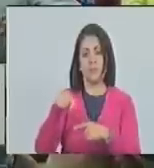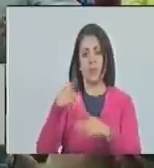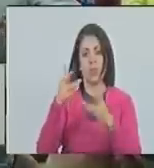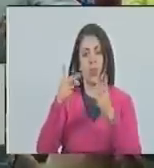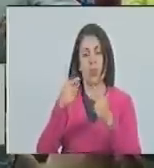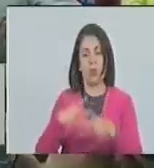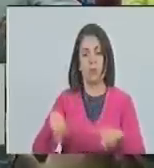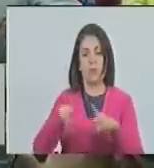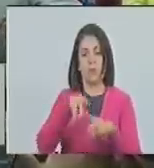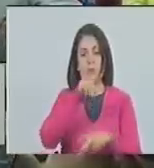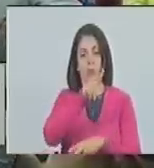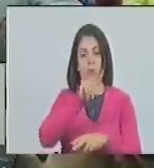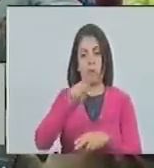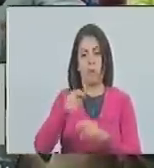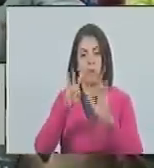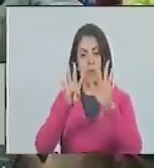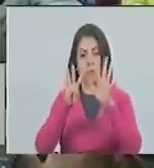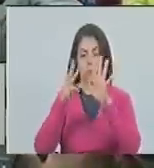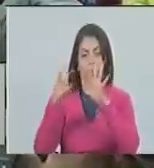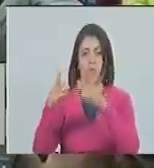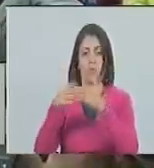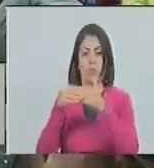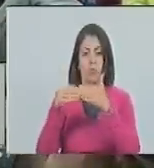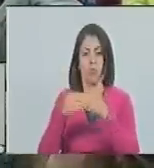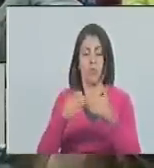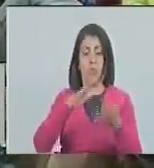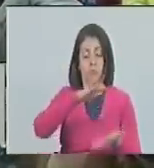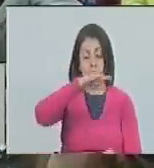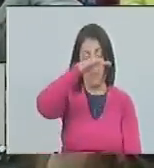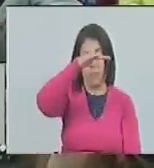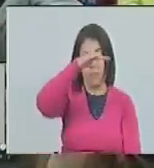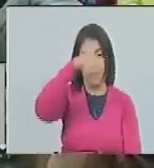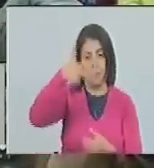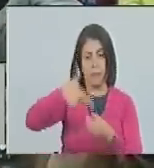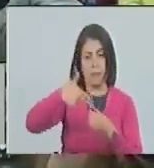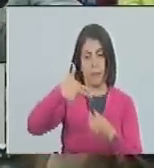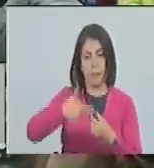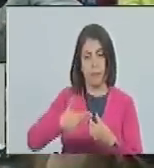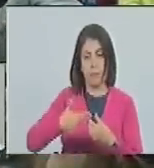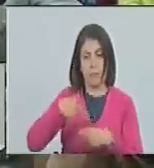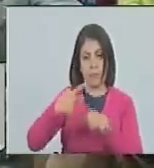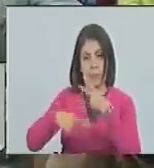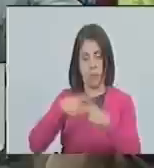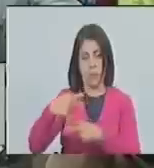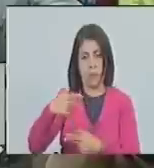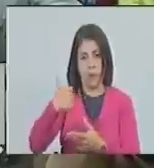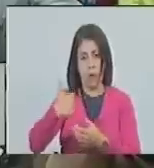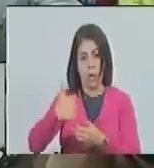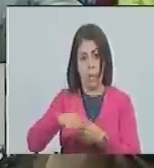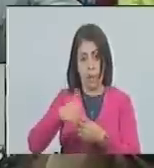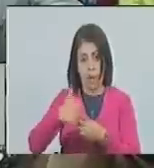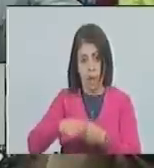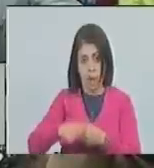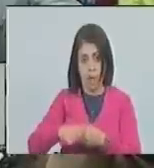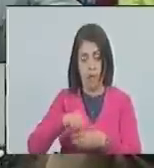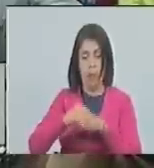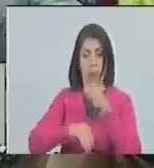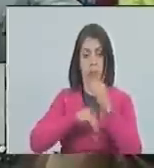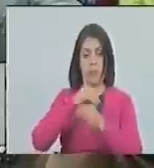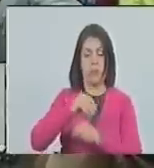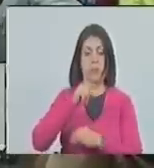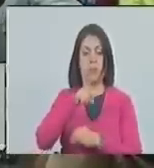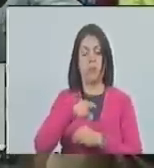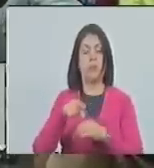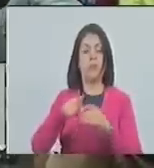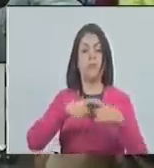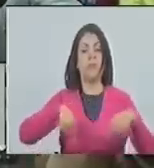costaba $1.98. Y un barril de petróleo producido en el lago de Maracaibo y colocado en